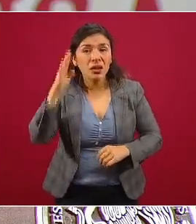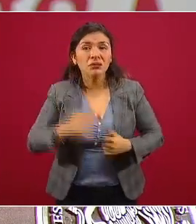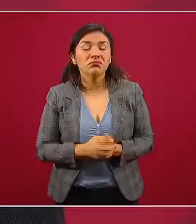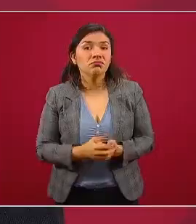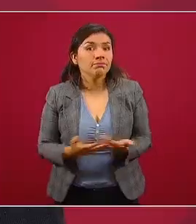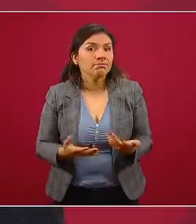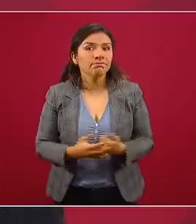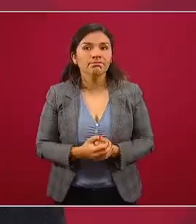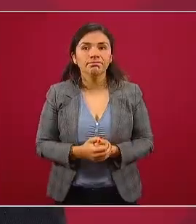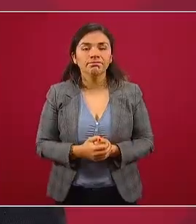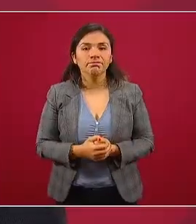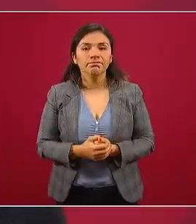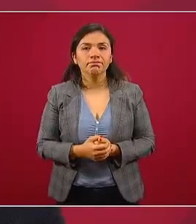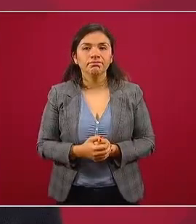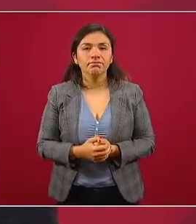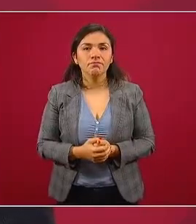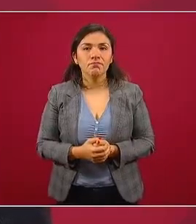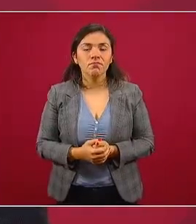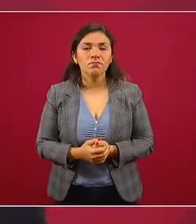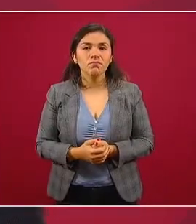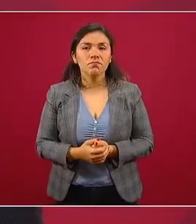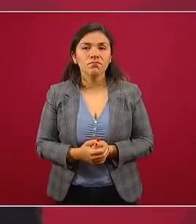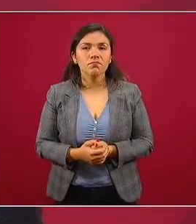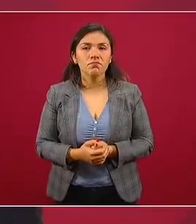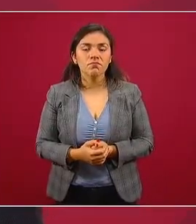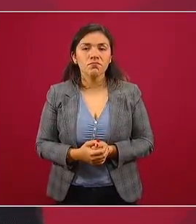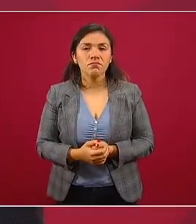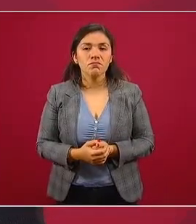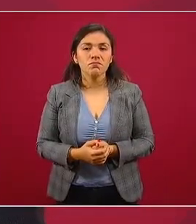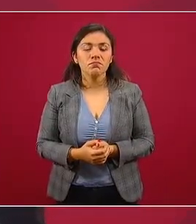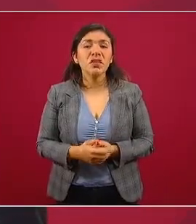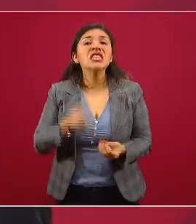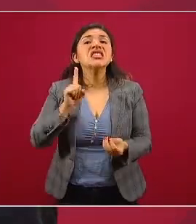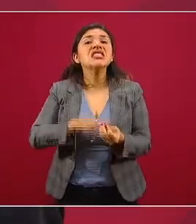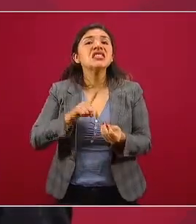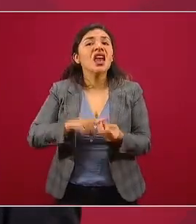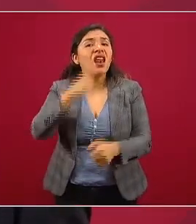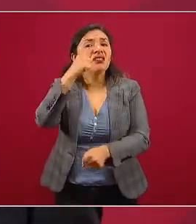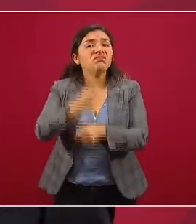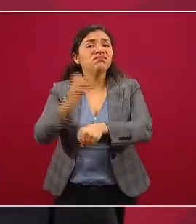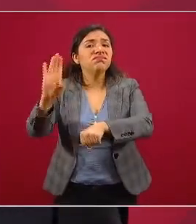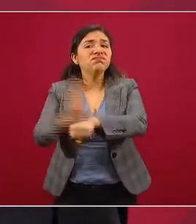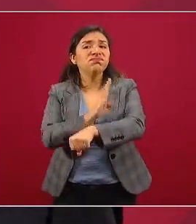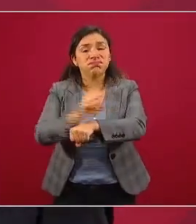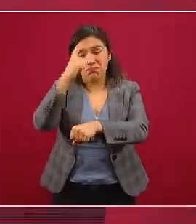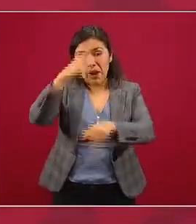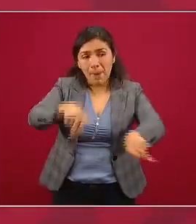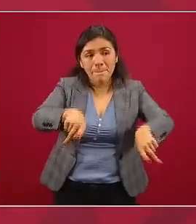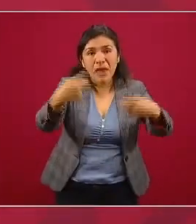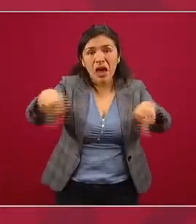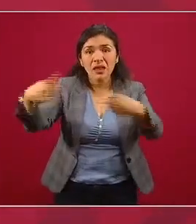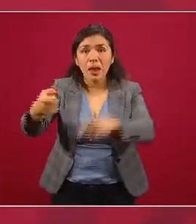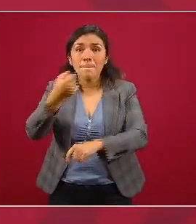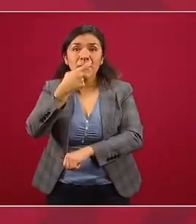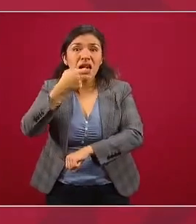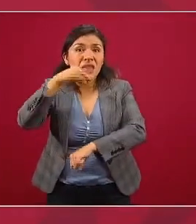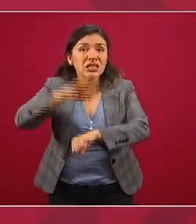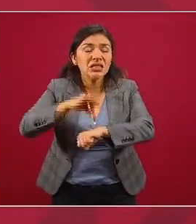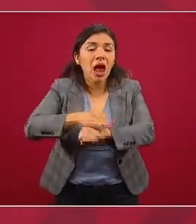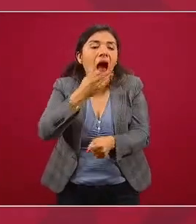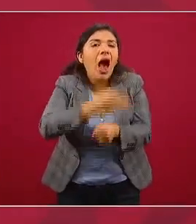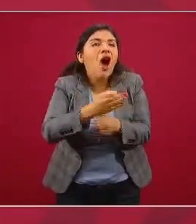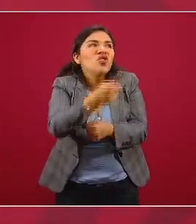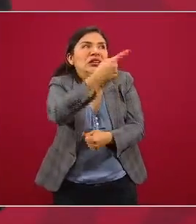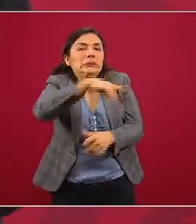Y los que se beneficiaban con la venta de medicamentos están